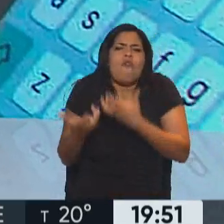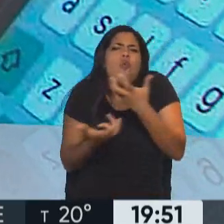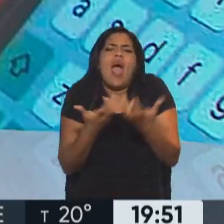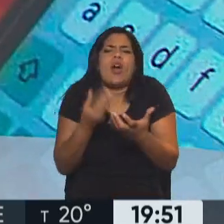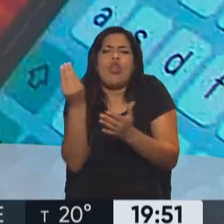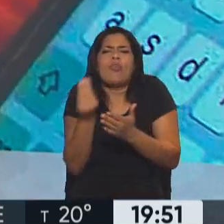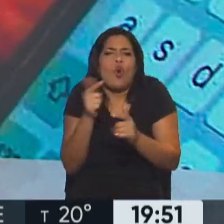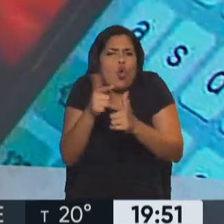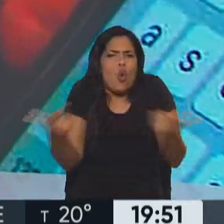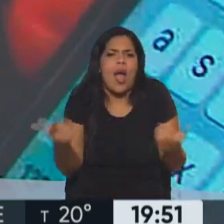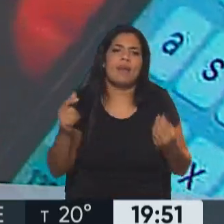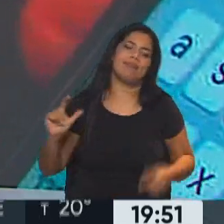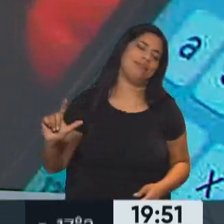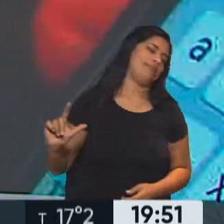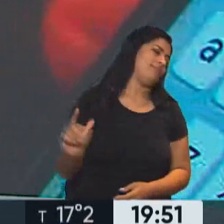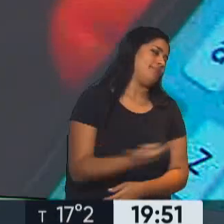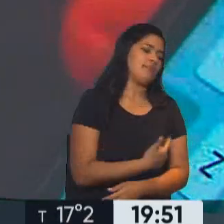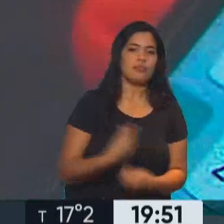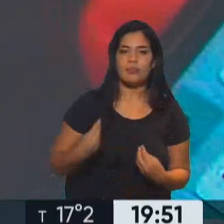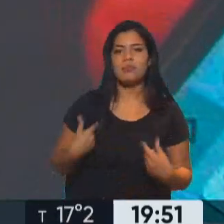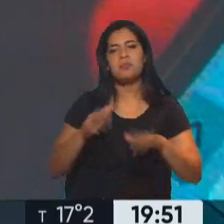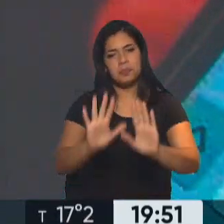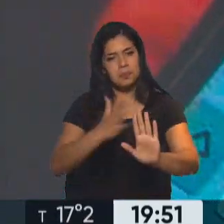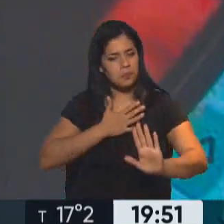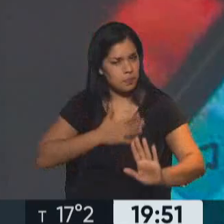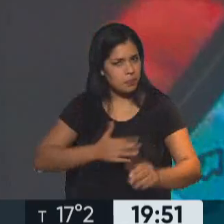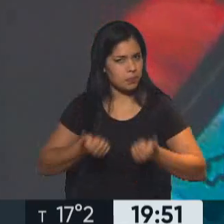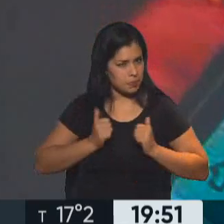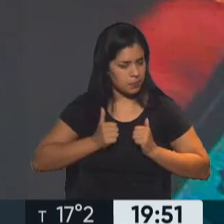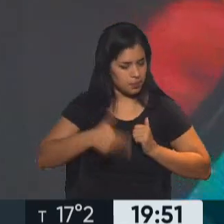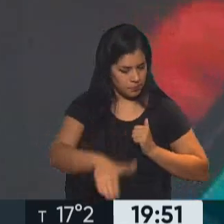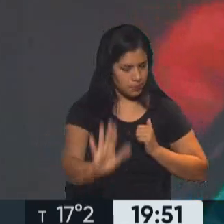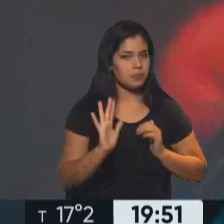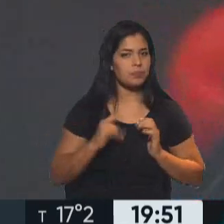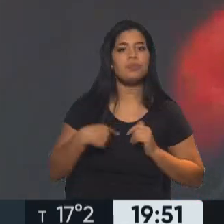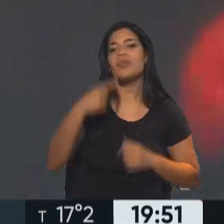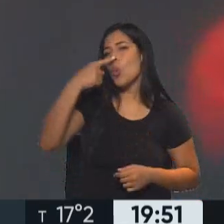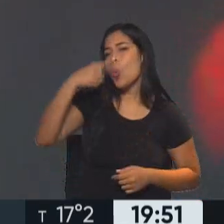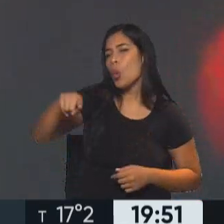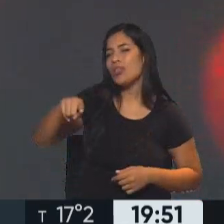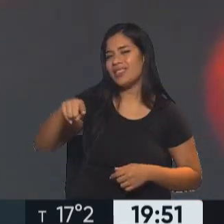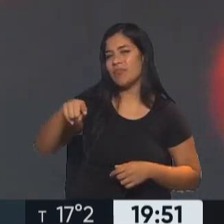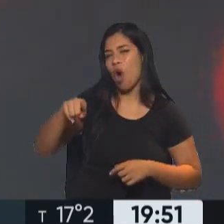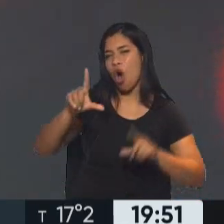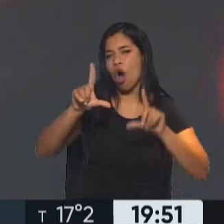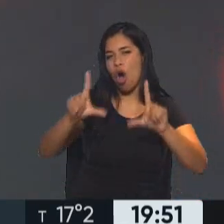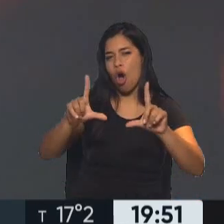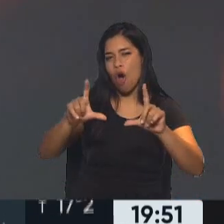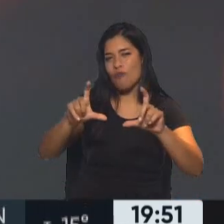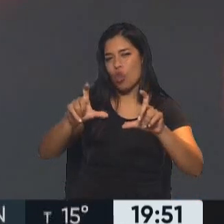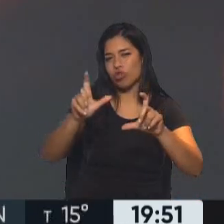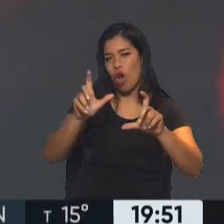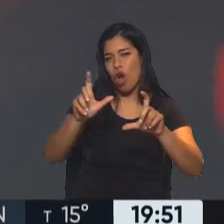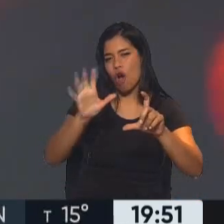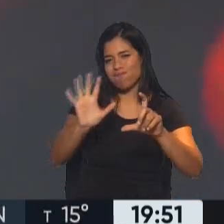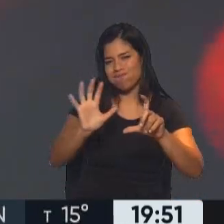decía. Así no me sirven. Pero tranquilos que va a haber más reacciones. Y el último meme, para explicar un poco qué es lo